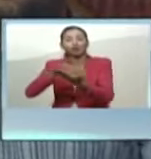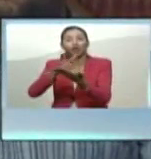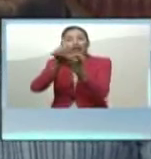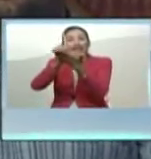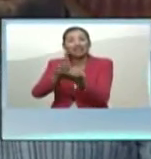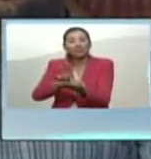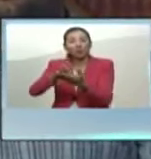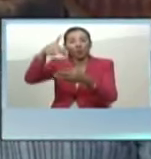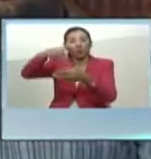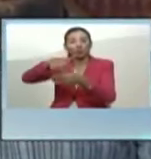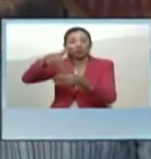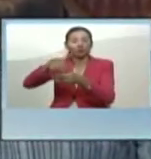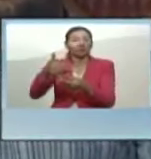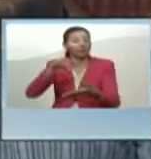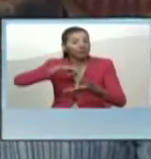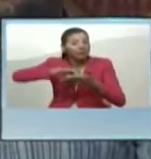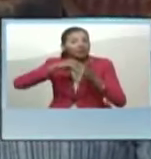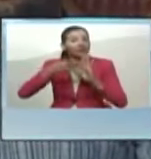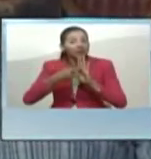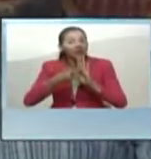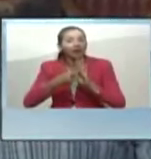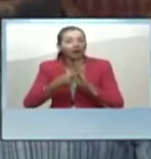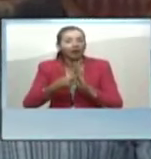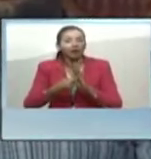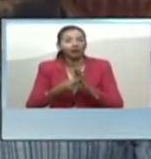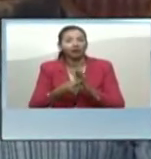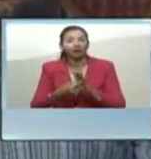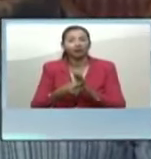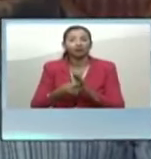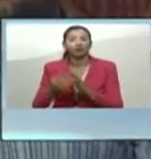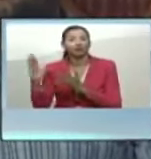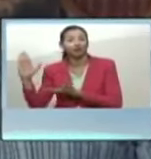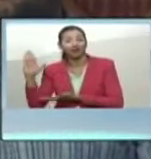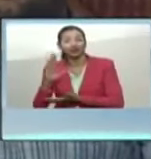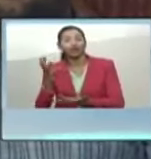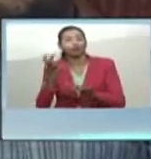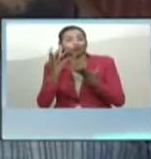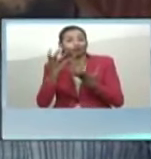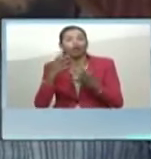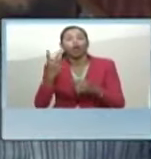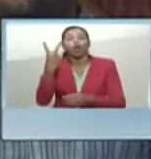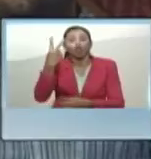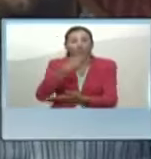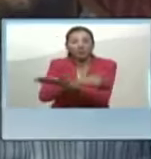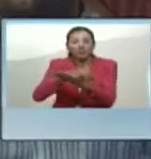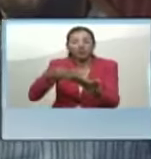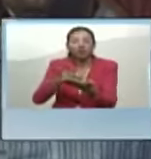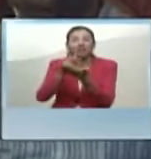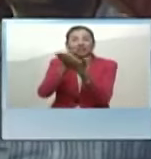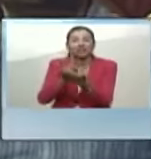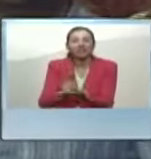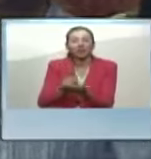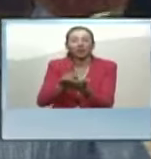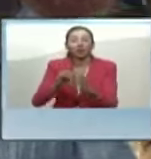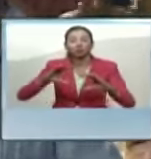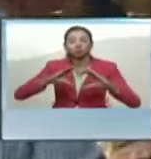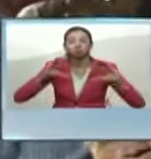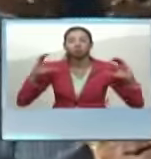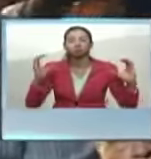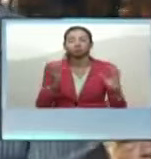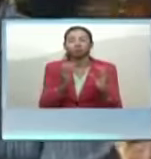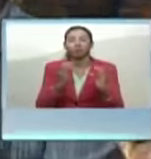de combustible. Eso quiere decir que ese barco arribará al país 2 millones de kilos de atún.